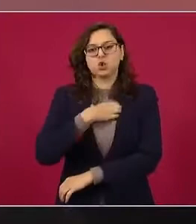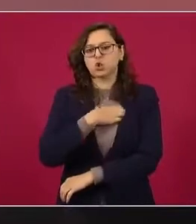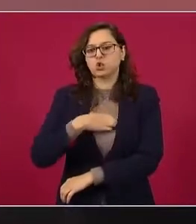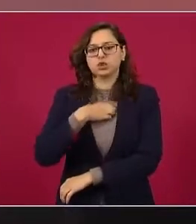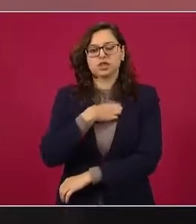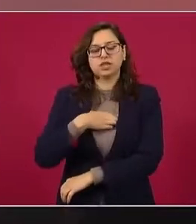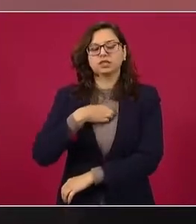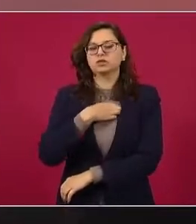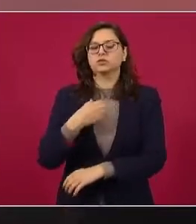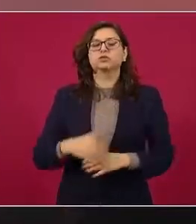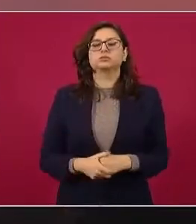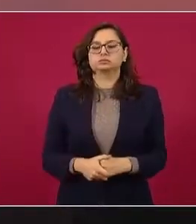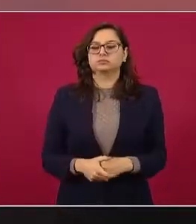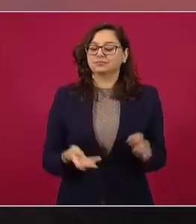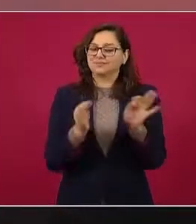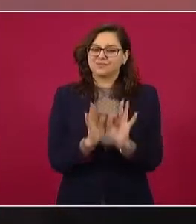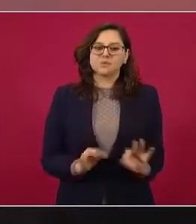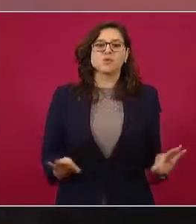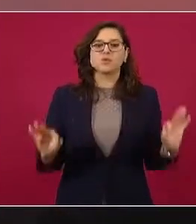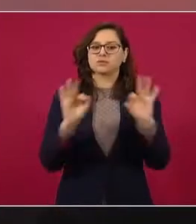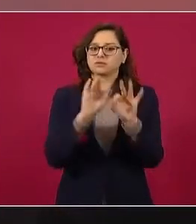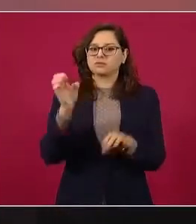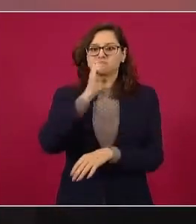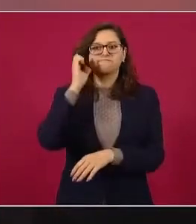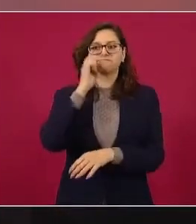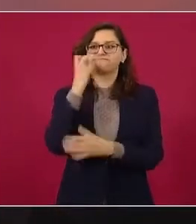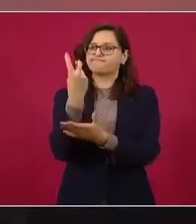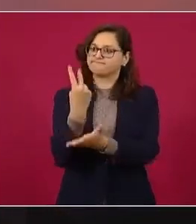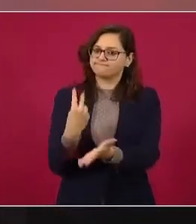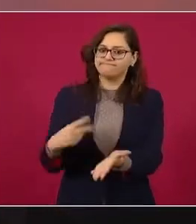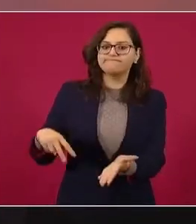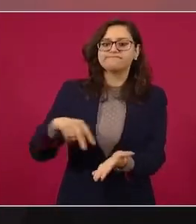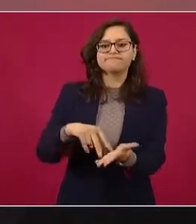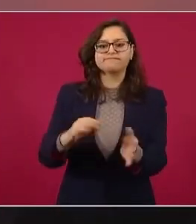escuelas, sí, clases presenciales,